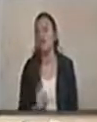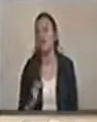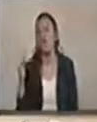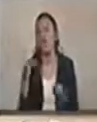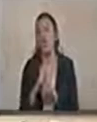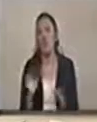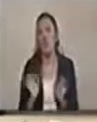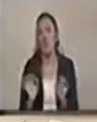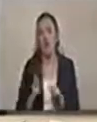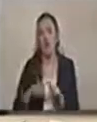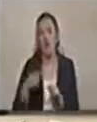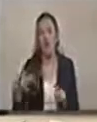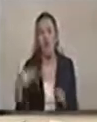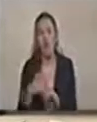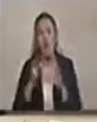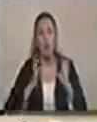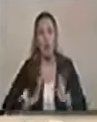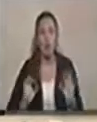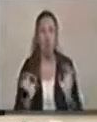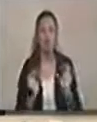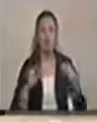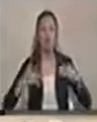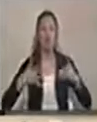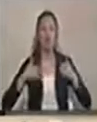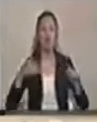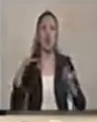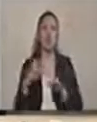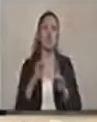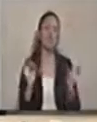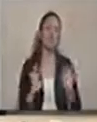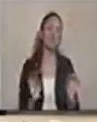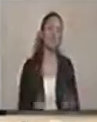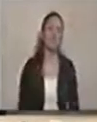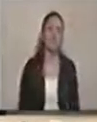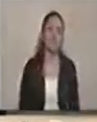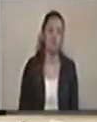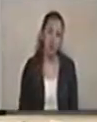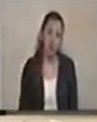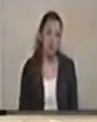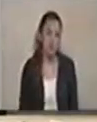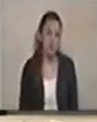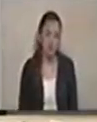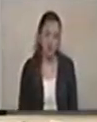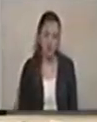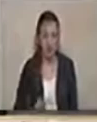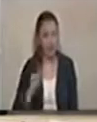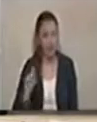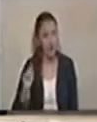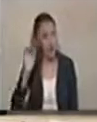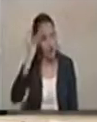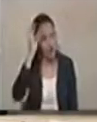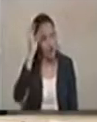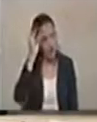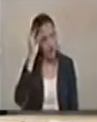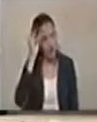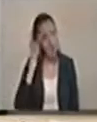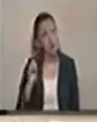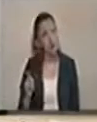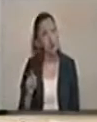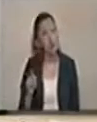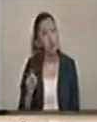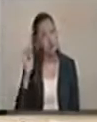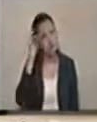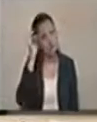nocivos para la salud humana. Acá las drogas y estas sustancias siguen